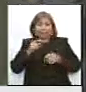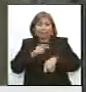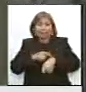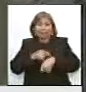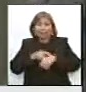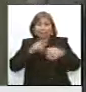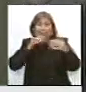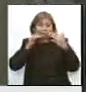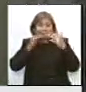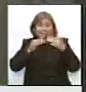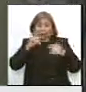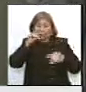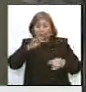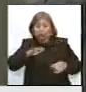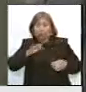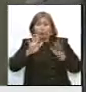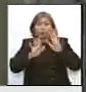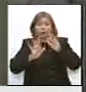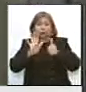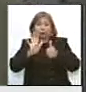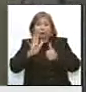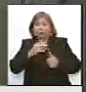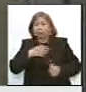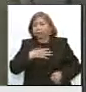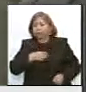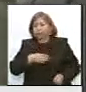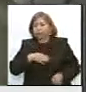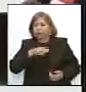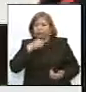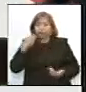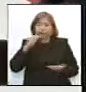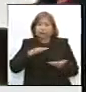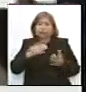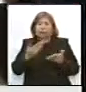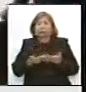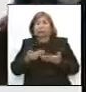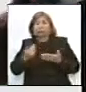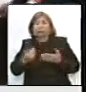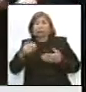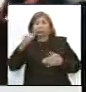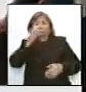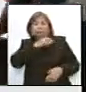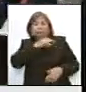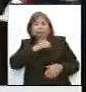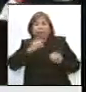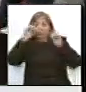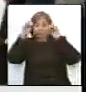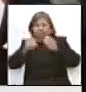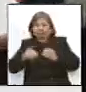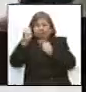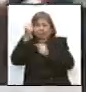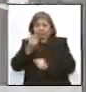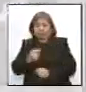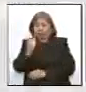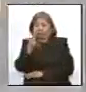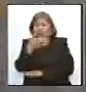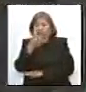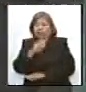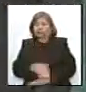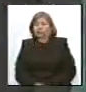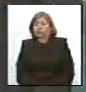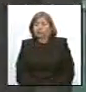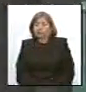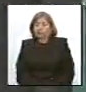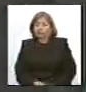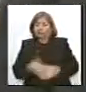Arica, un niño de 16 años prefirió morir antes de permitir que los chilenos colocaran su bandera. El